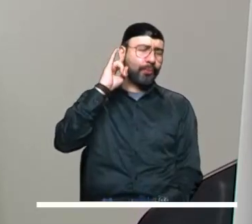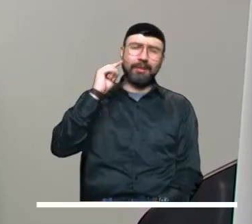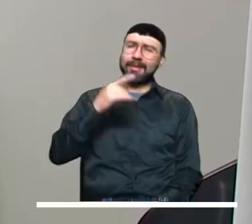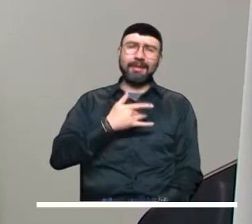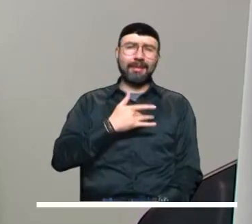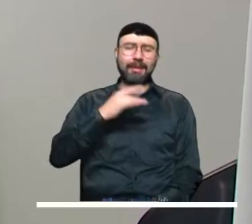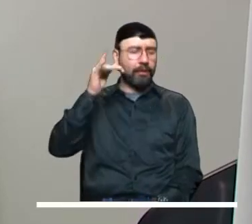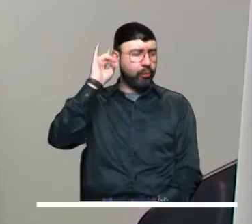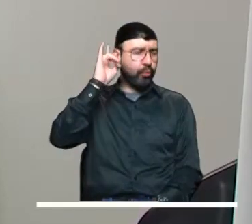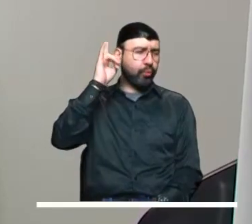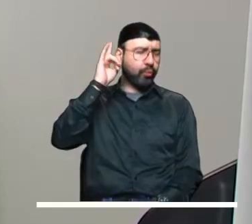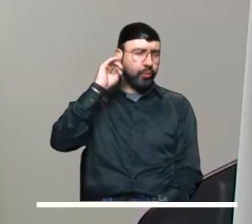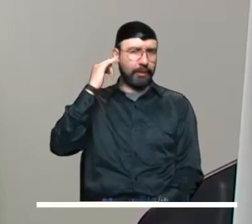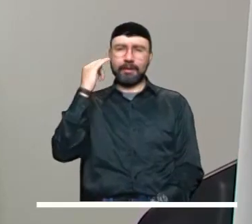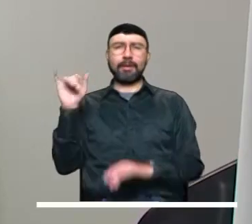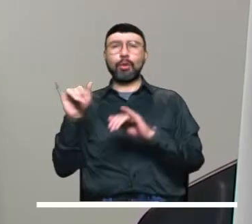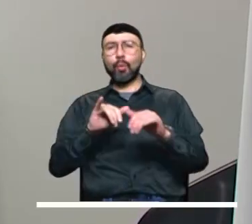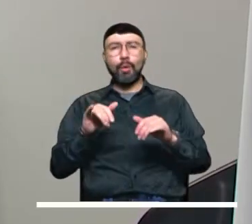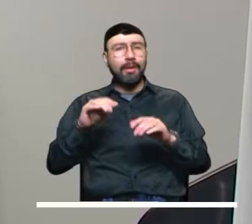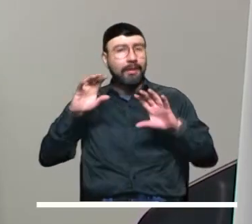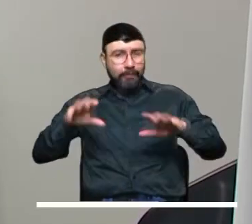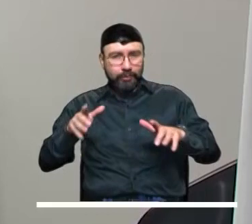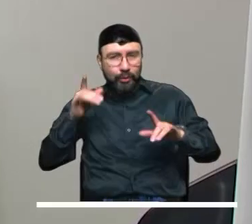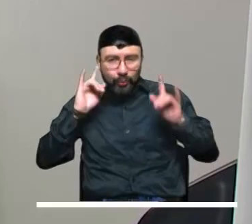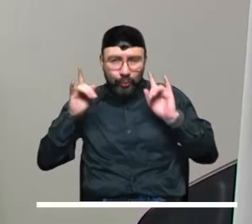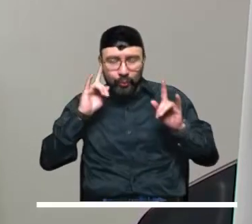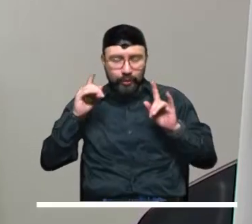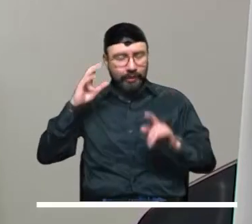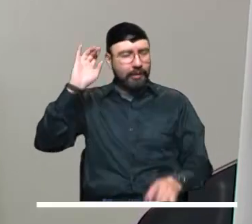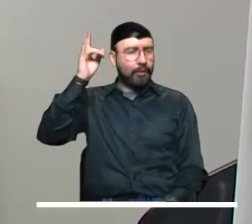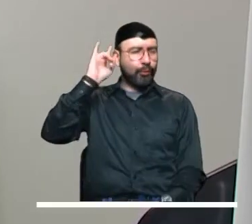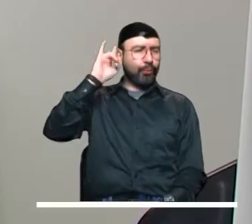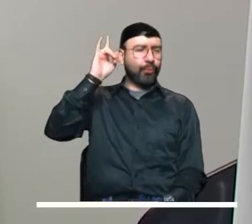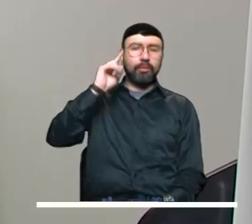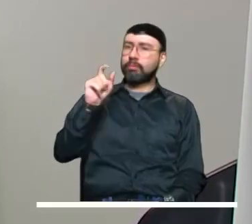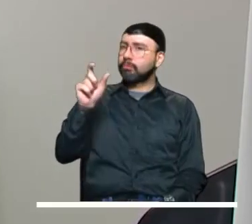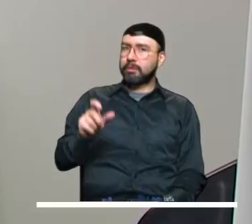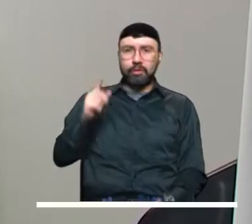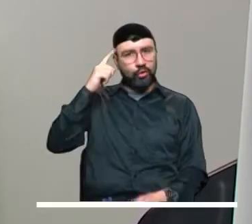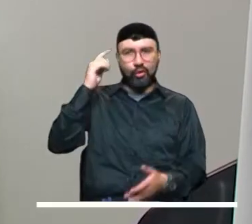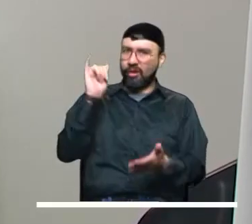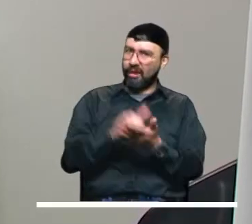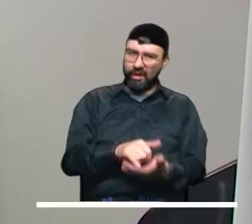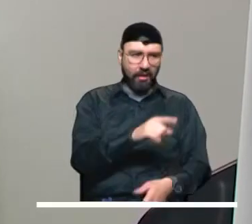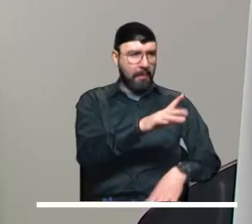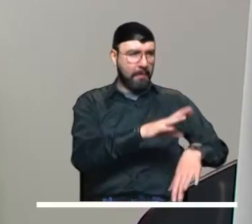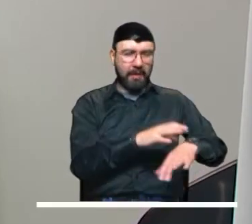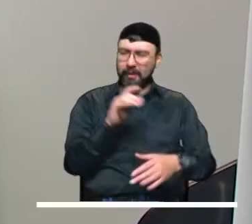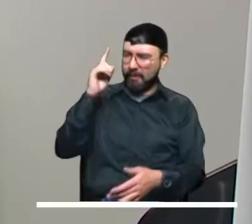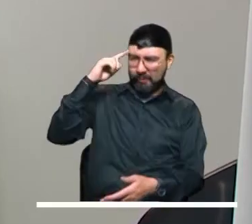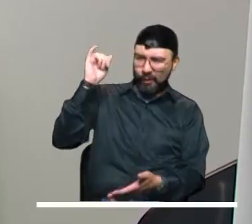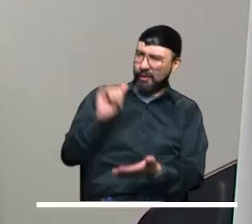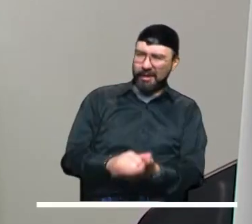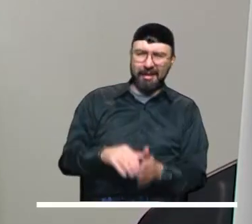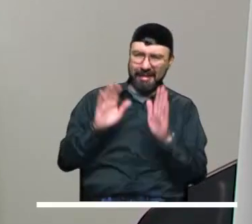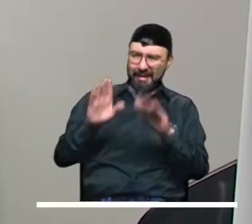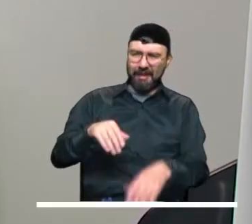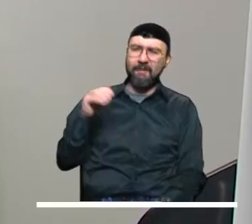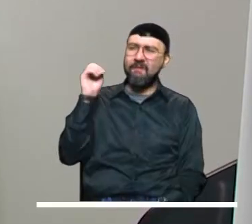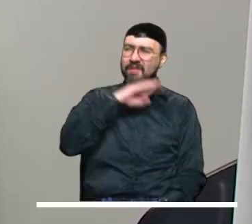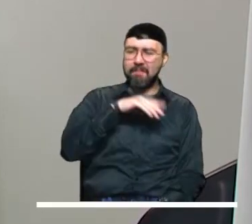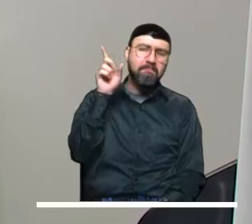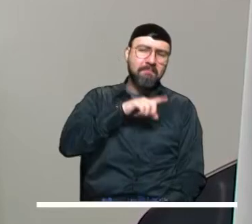estaba escuchando una emisora en su cabeza. Lastimosamente nadie le creía, nadie pensaba que esto pudiese ser